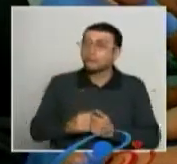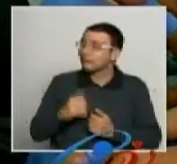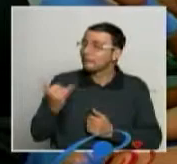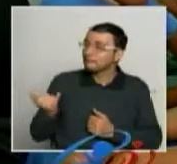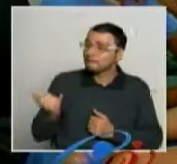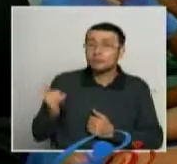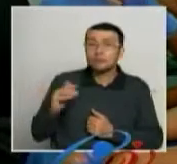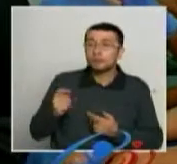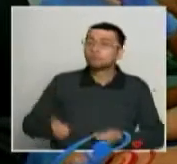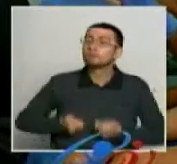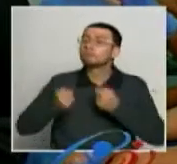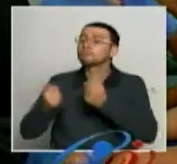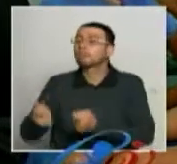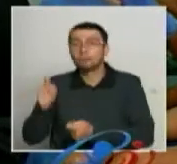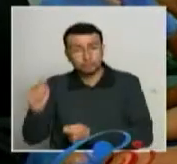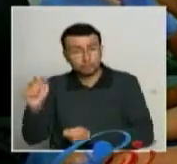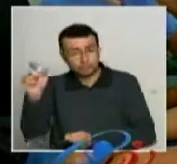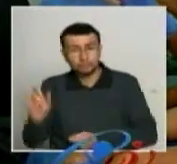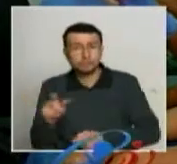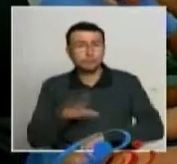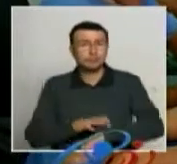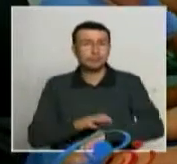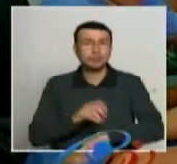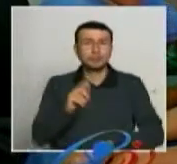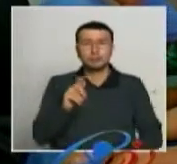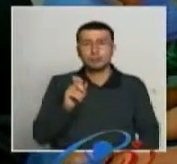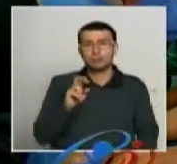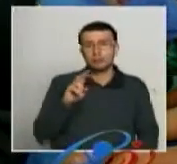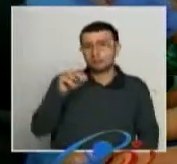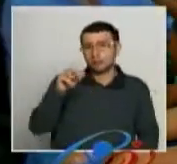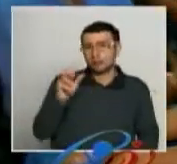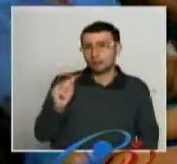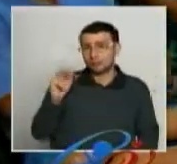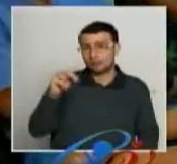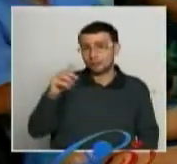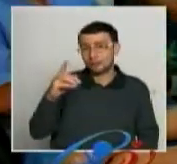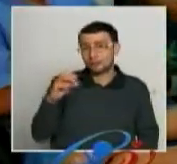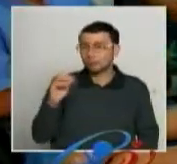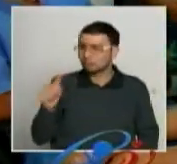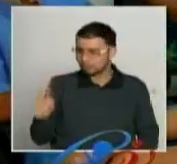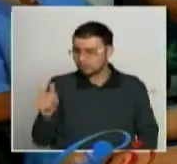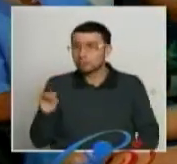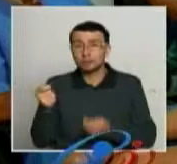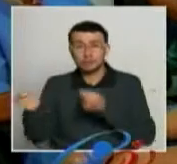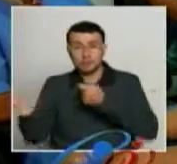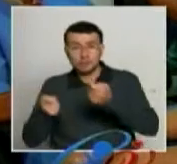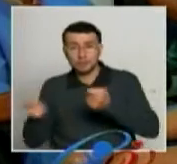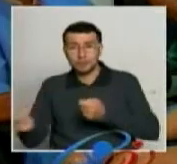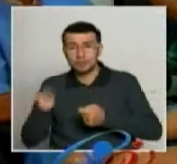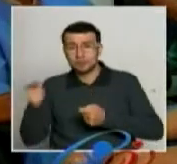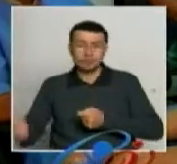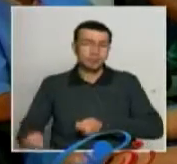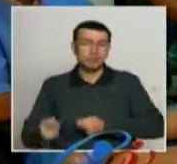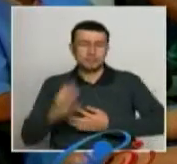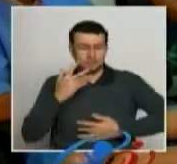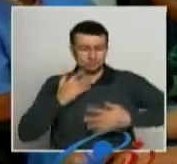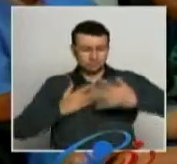remitimos pacientes a él para que le realice algún procedimiento en el sistema vascular de los